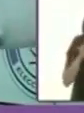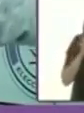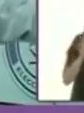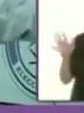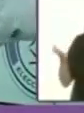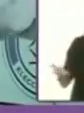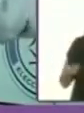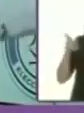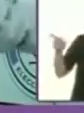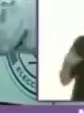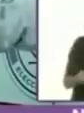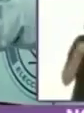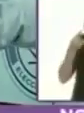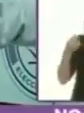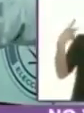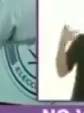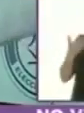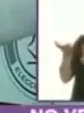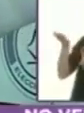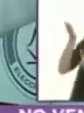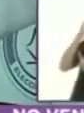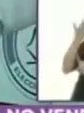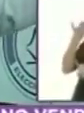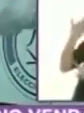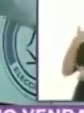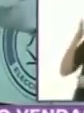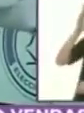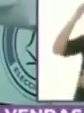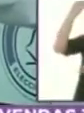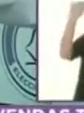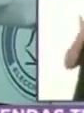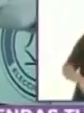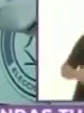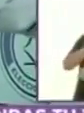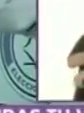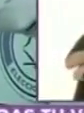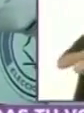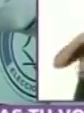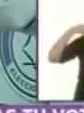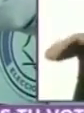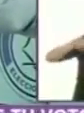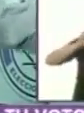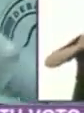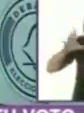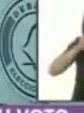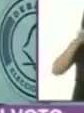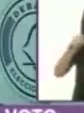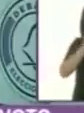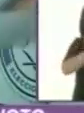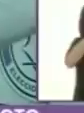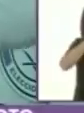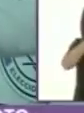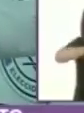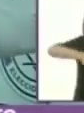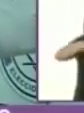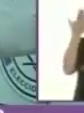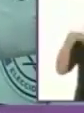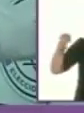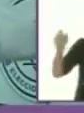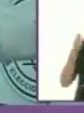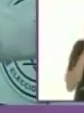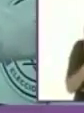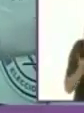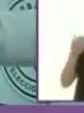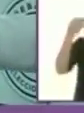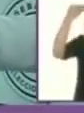ya a la elección. Un dato curioso que sí lo quiero comentar antes de que terminen las campañas, porque esto fue algo que